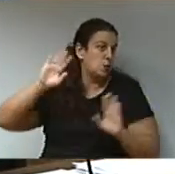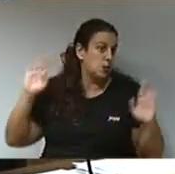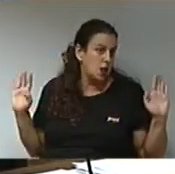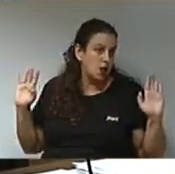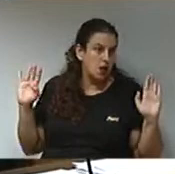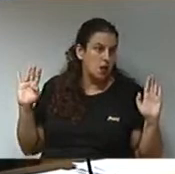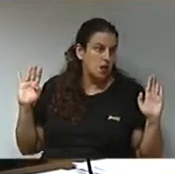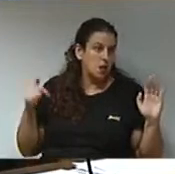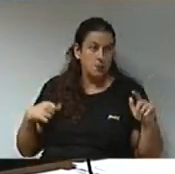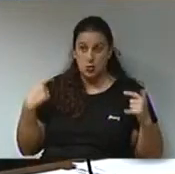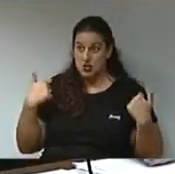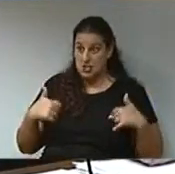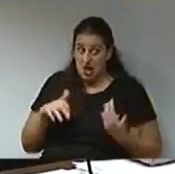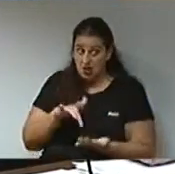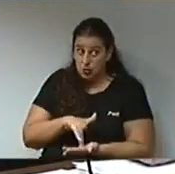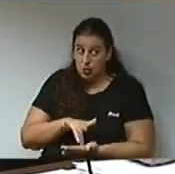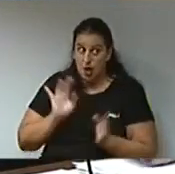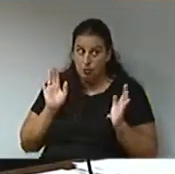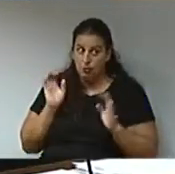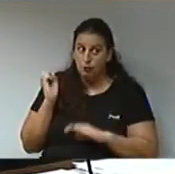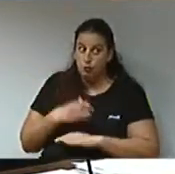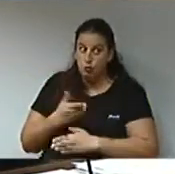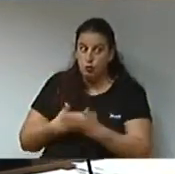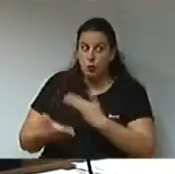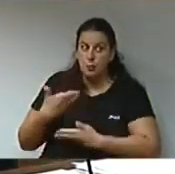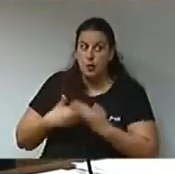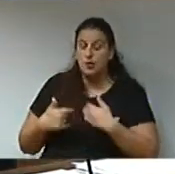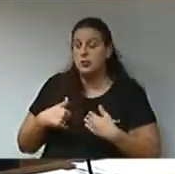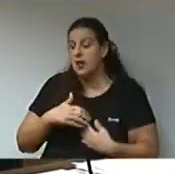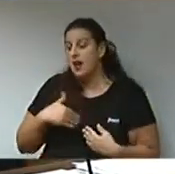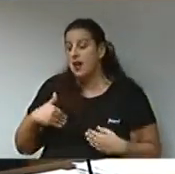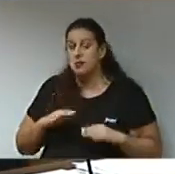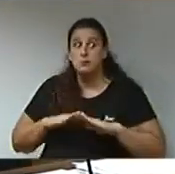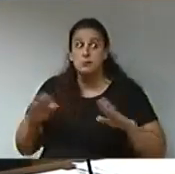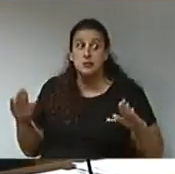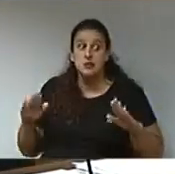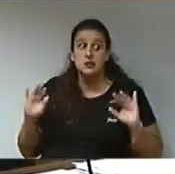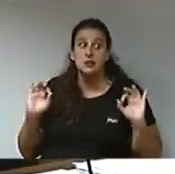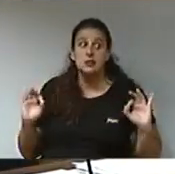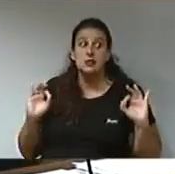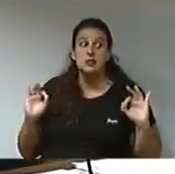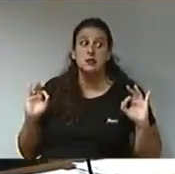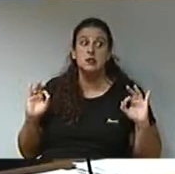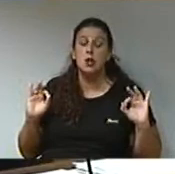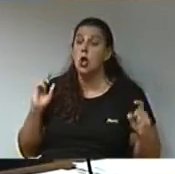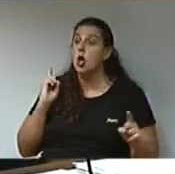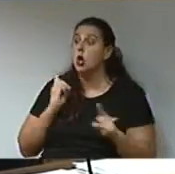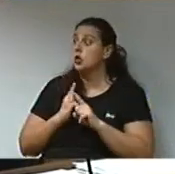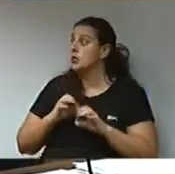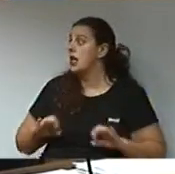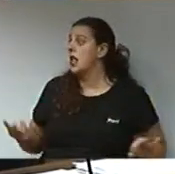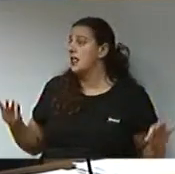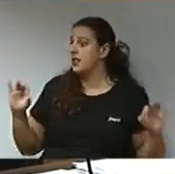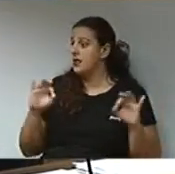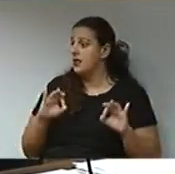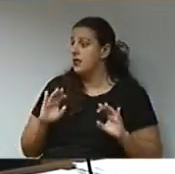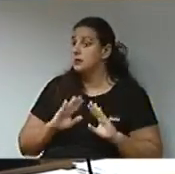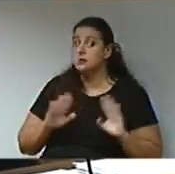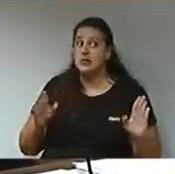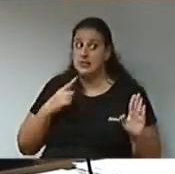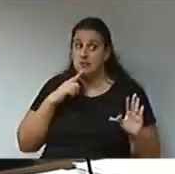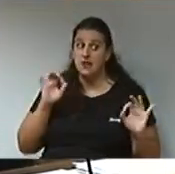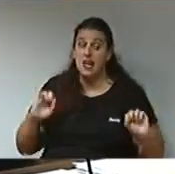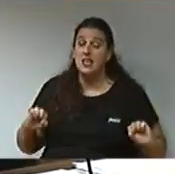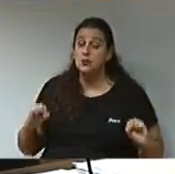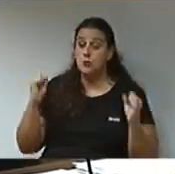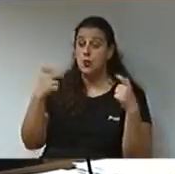eso ya pasa en el Fondo de Cooperación. Por tanto, lo que se trata simplemente no es ir contra nadie, es simplemente decir que el esfuerzo